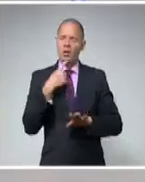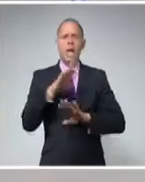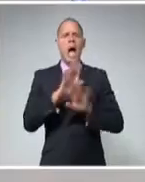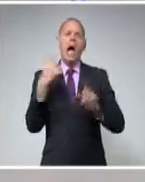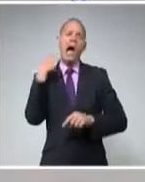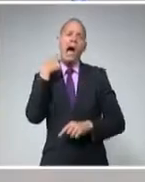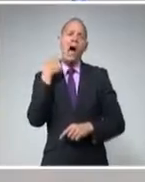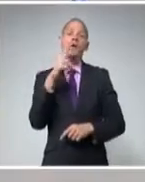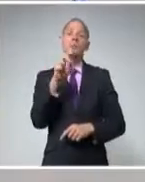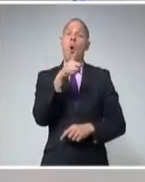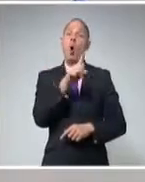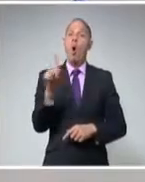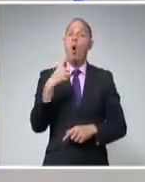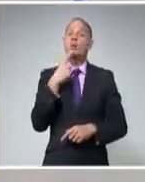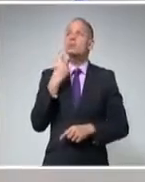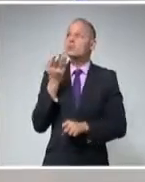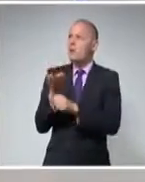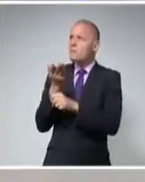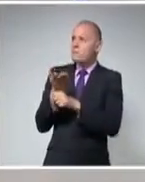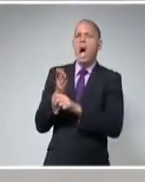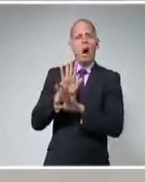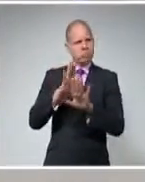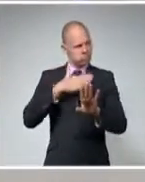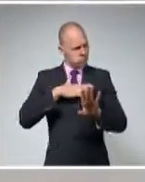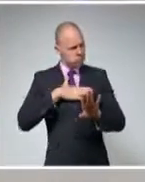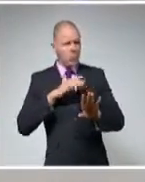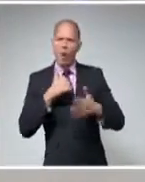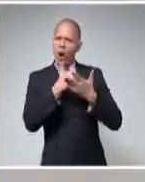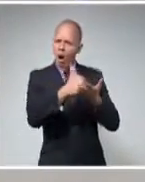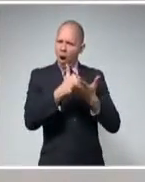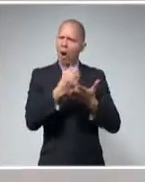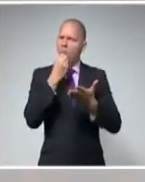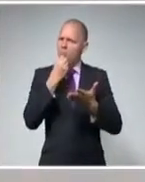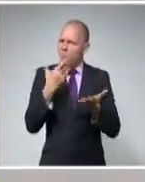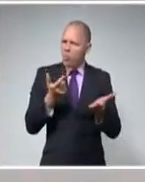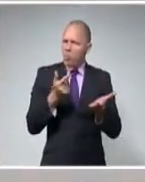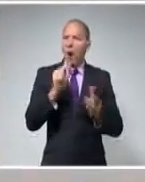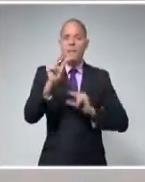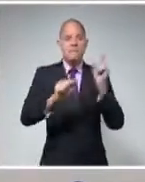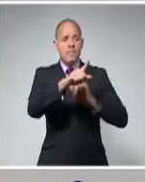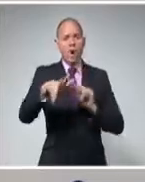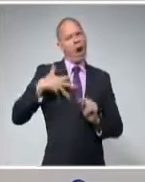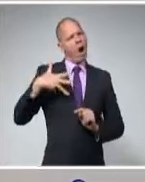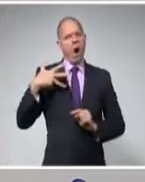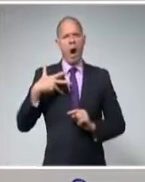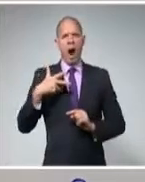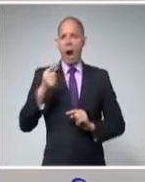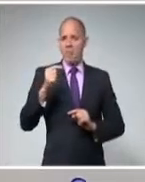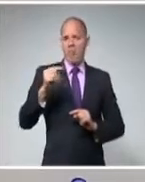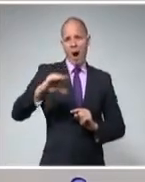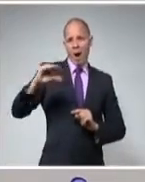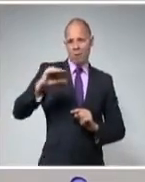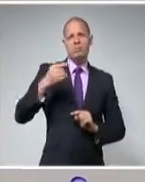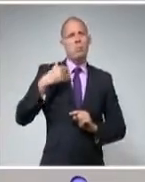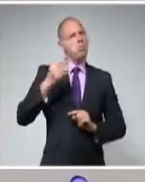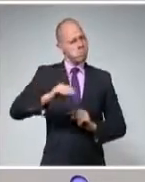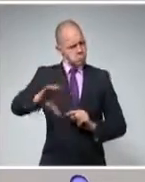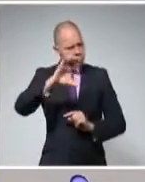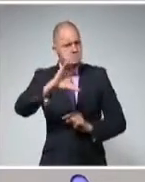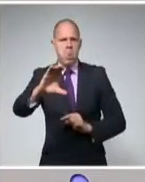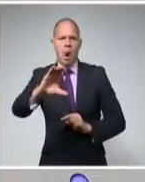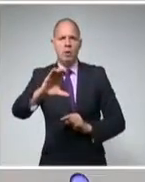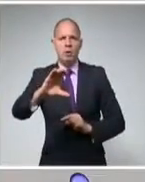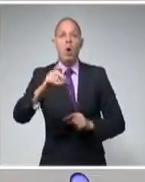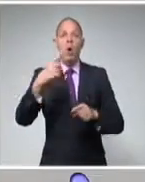2011 a las demandas con mejoras, dentro de las cuales se incluía el aumento de sueldos, bajar precios de hidrocarburos, suspender estado